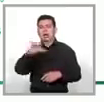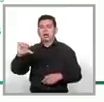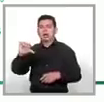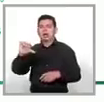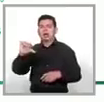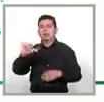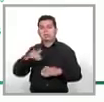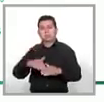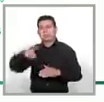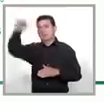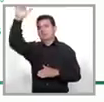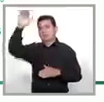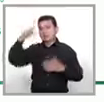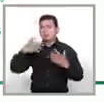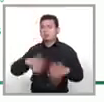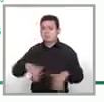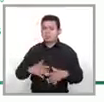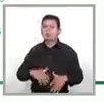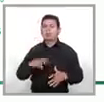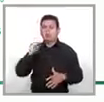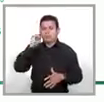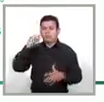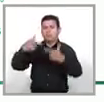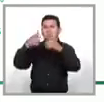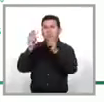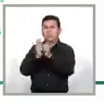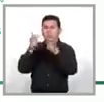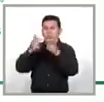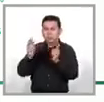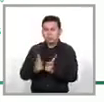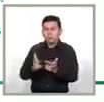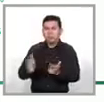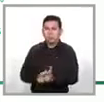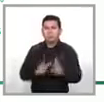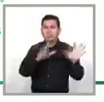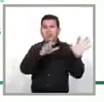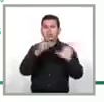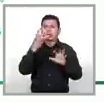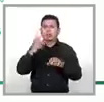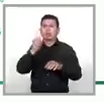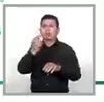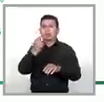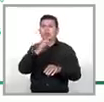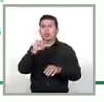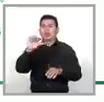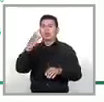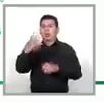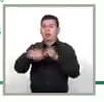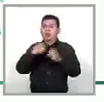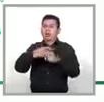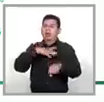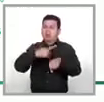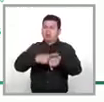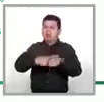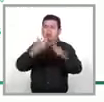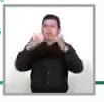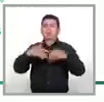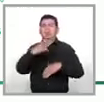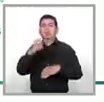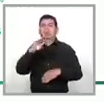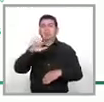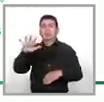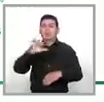años y más, distribuidos de la siguiente manera. 703 en el grupo de 25 a 44 años,